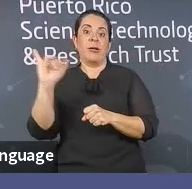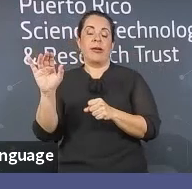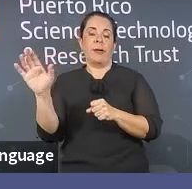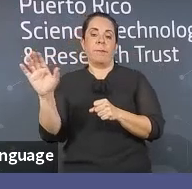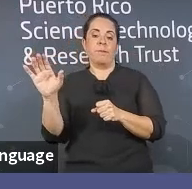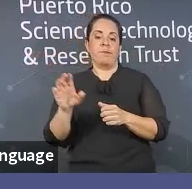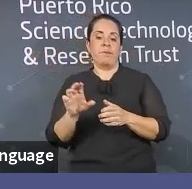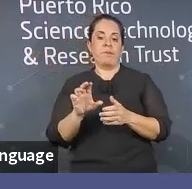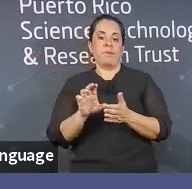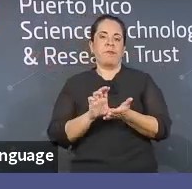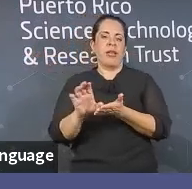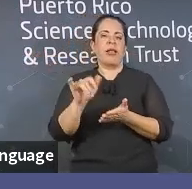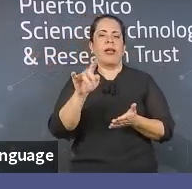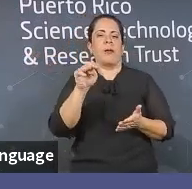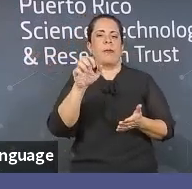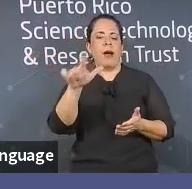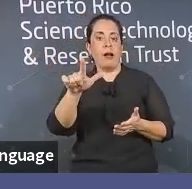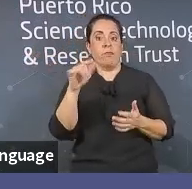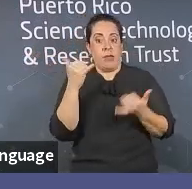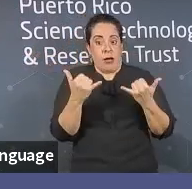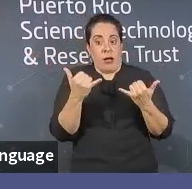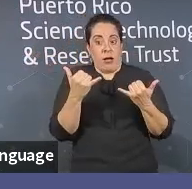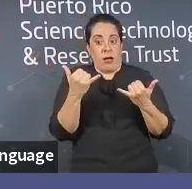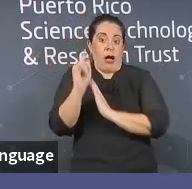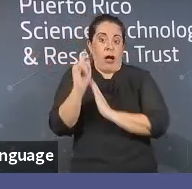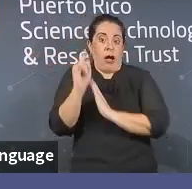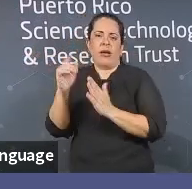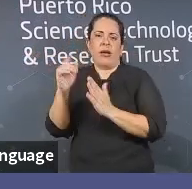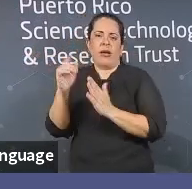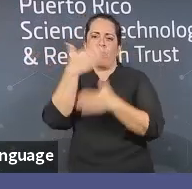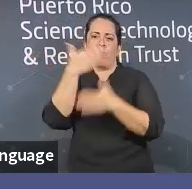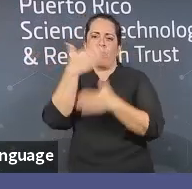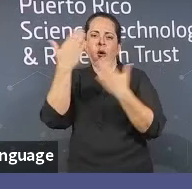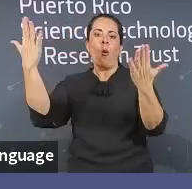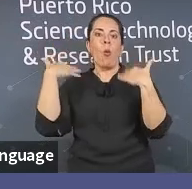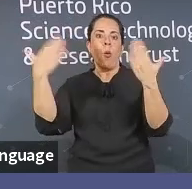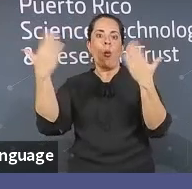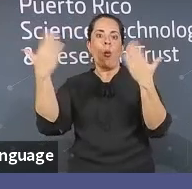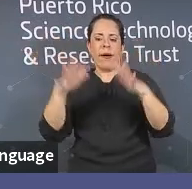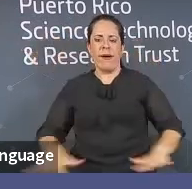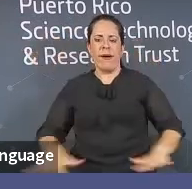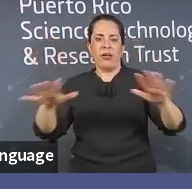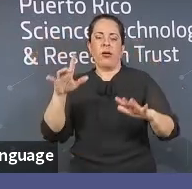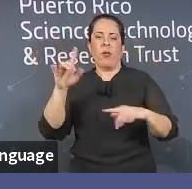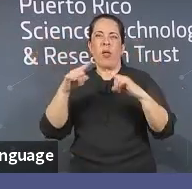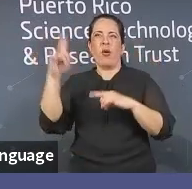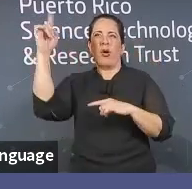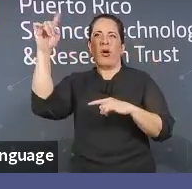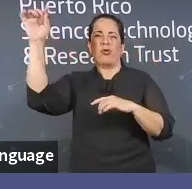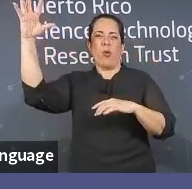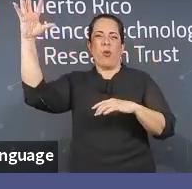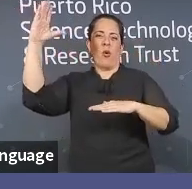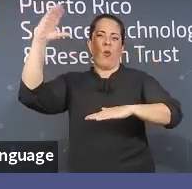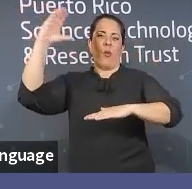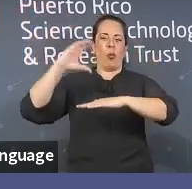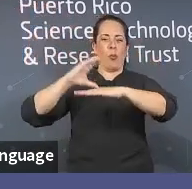que sea preferible, o sea, a horas donde no hay mucho calor en el suelo, cuando el sol se oculta, es el mejor momento